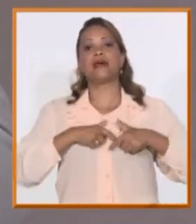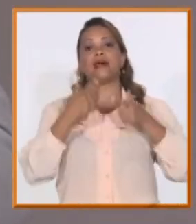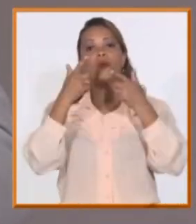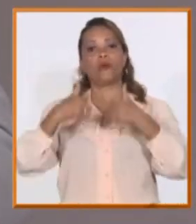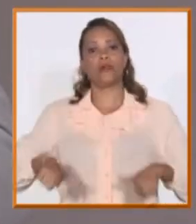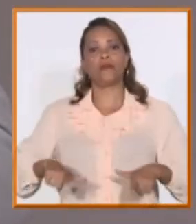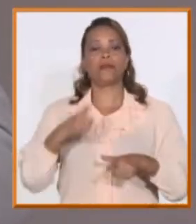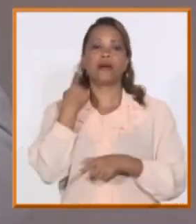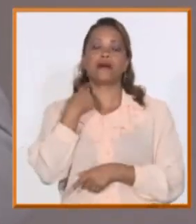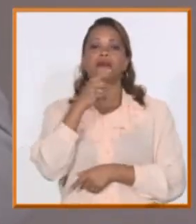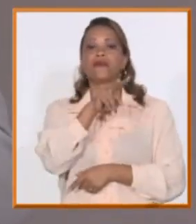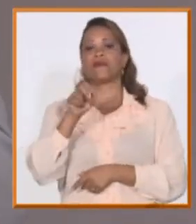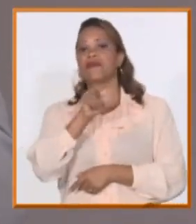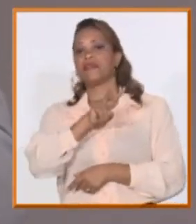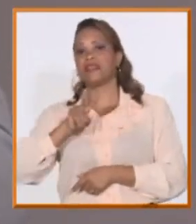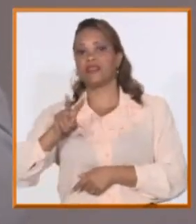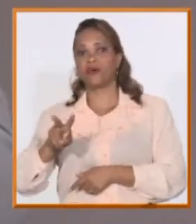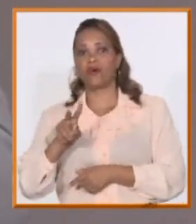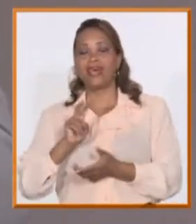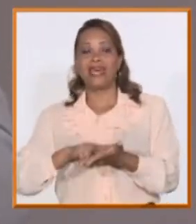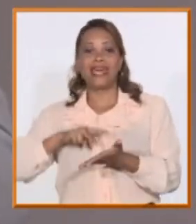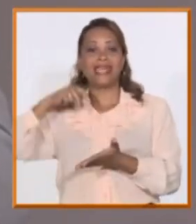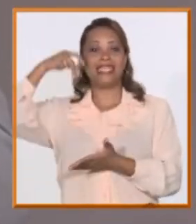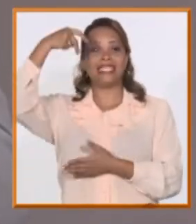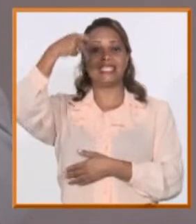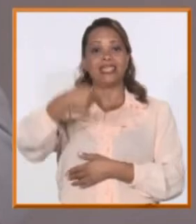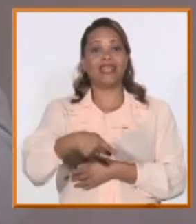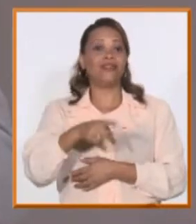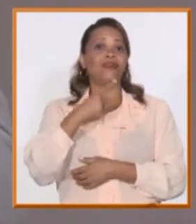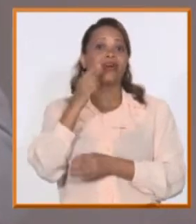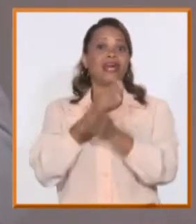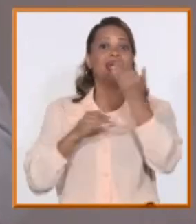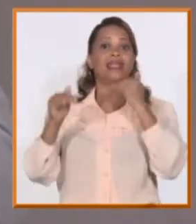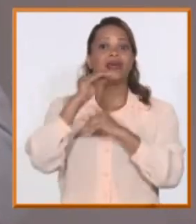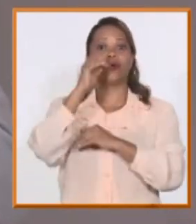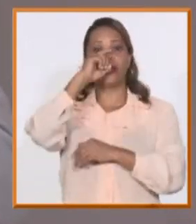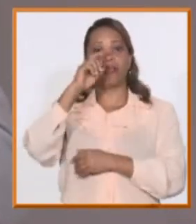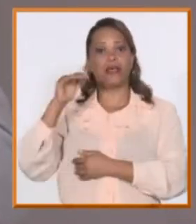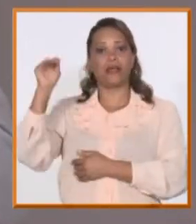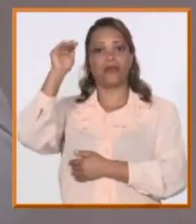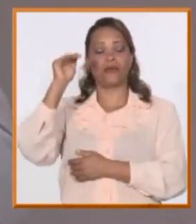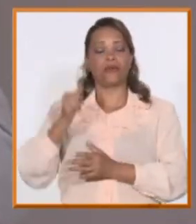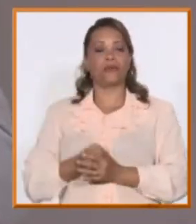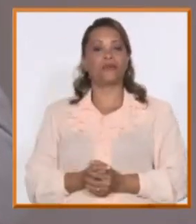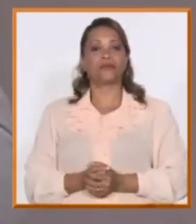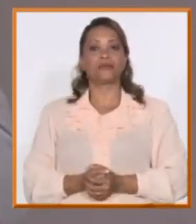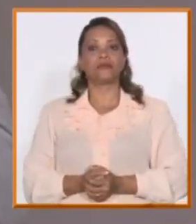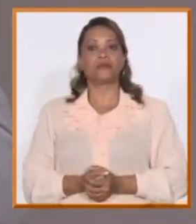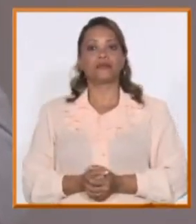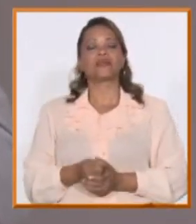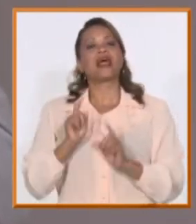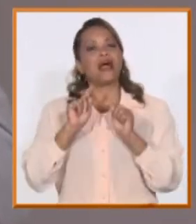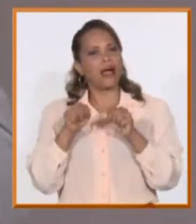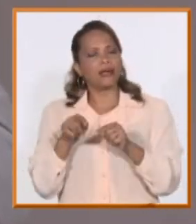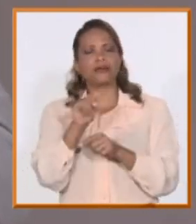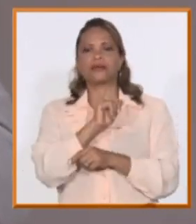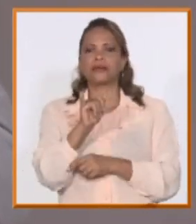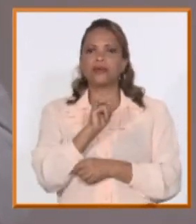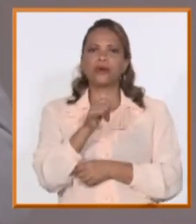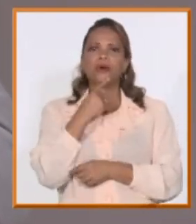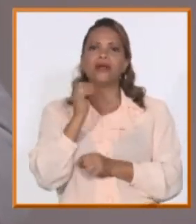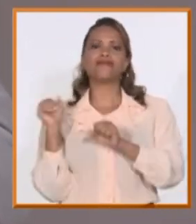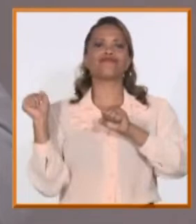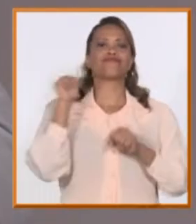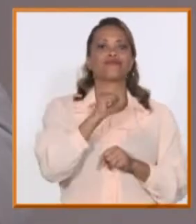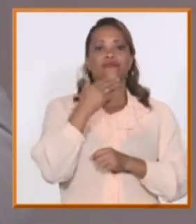de 2022. Es el salto ya a la categoría adulto, sí, a nivel panamericano, pero a nivel panamericano donde hay también tremendo judo.